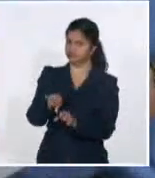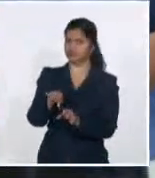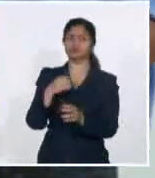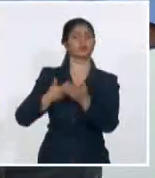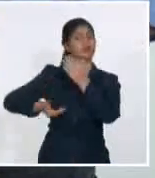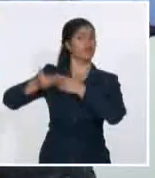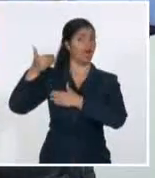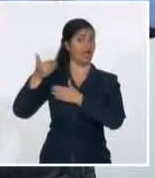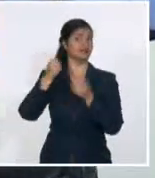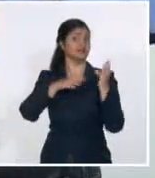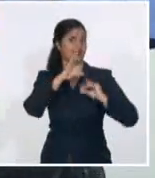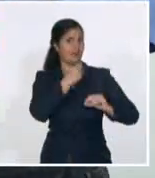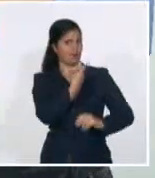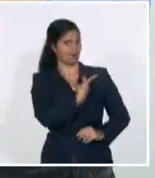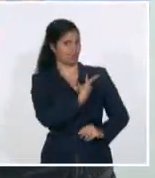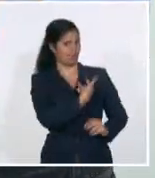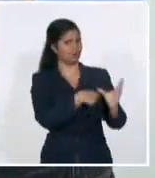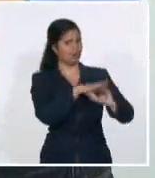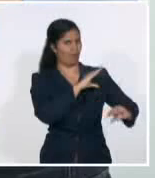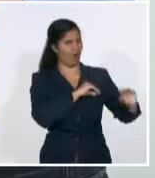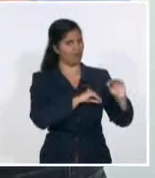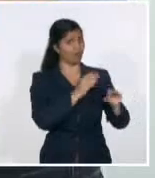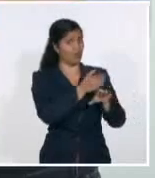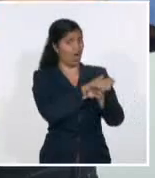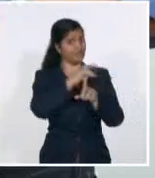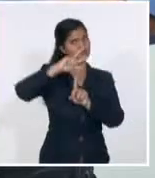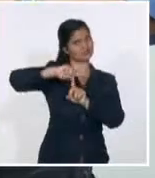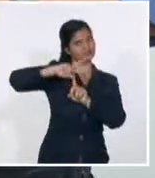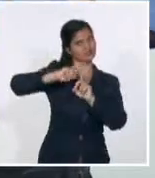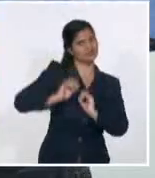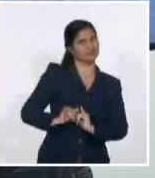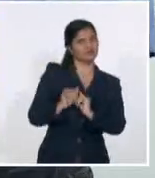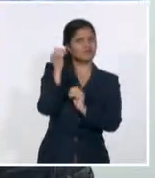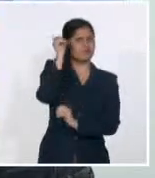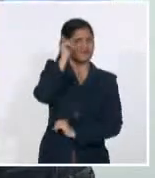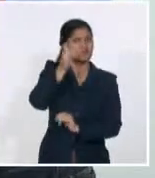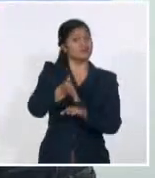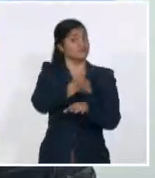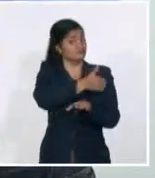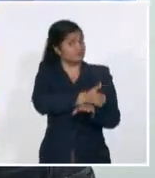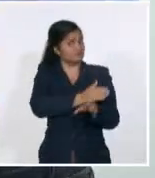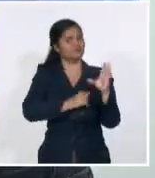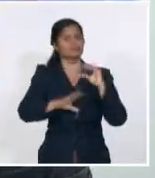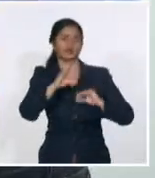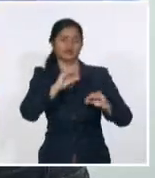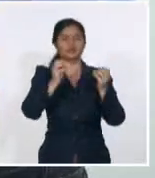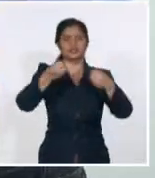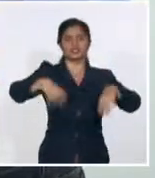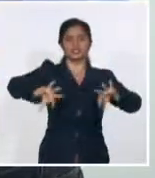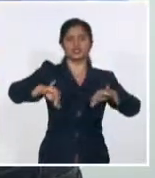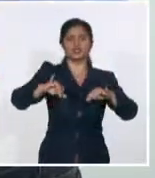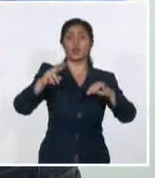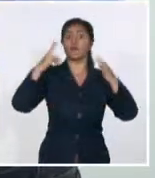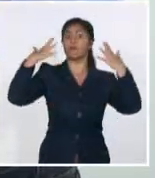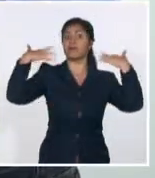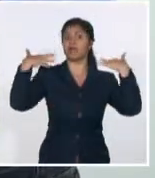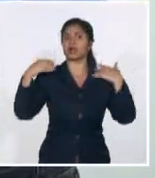despacho antes de salir al aire que el comportamiento de los consumos en el verano ocurre diferente a los meses